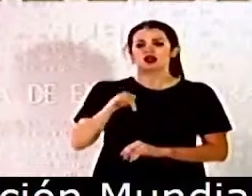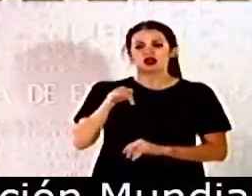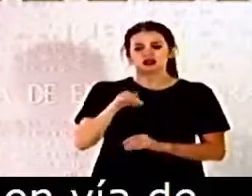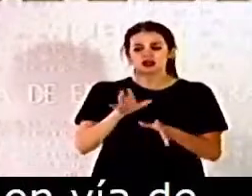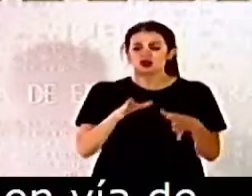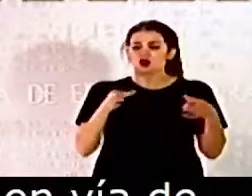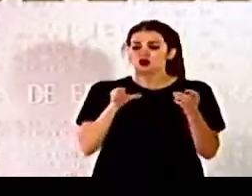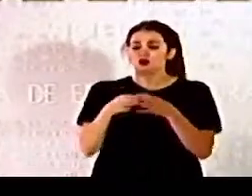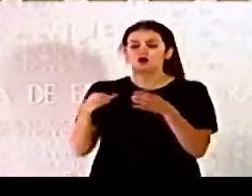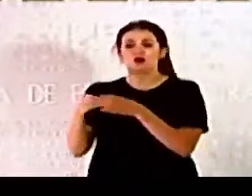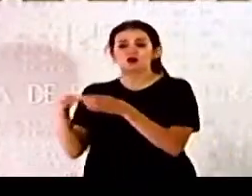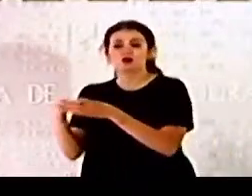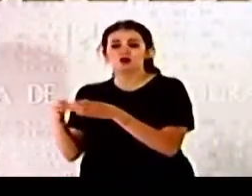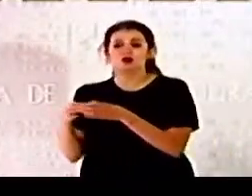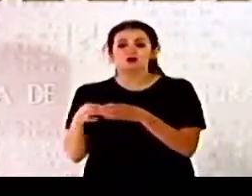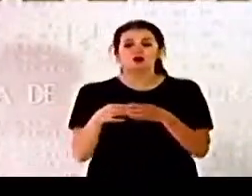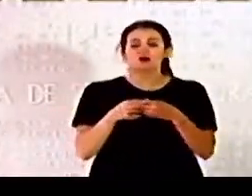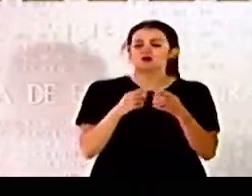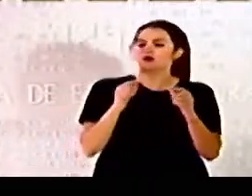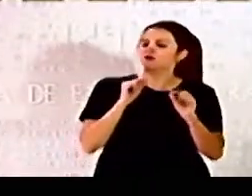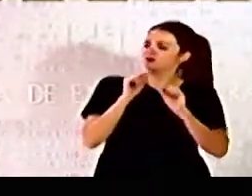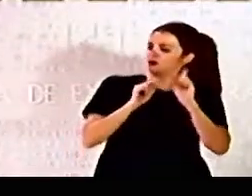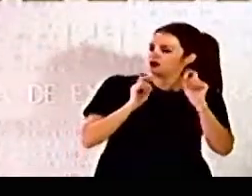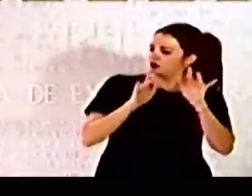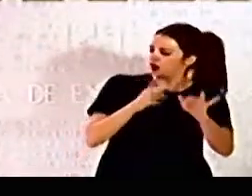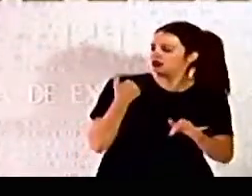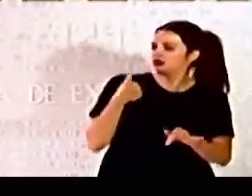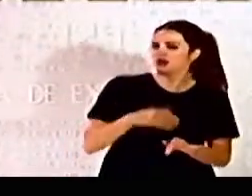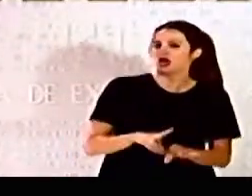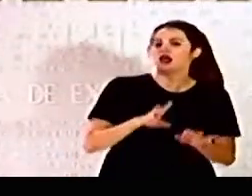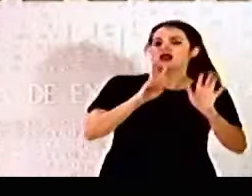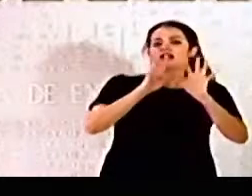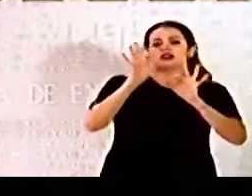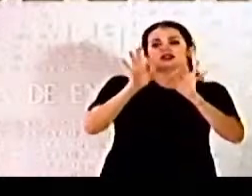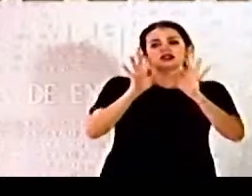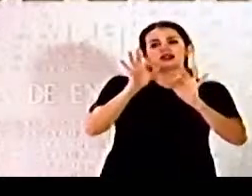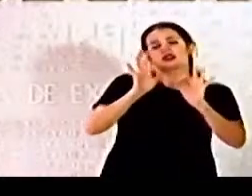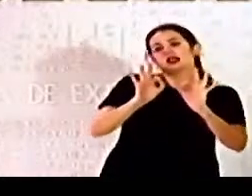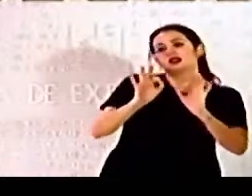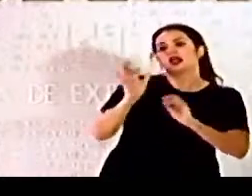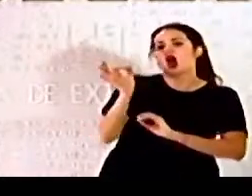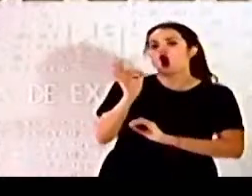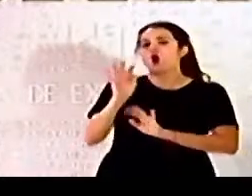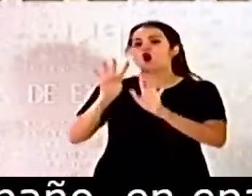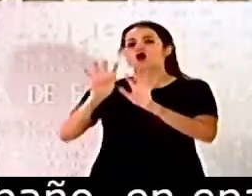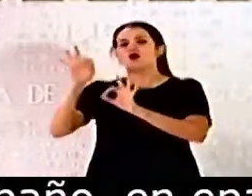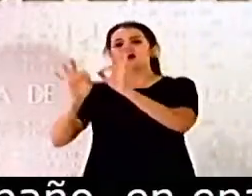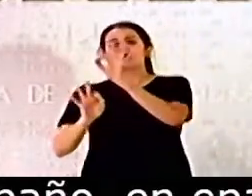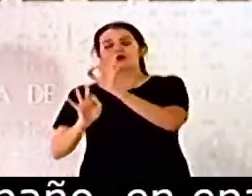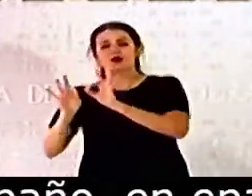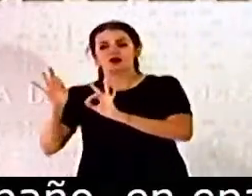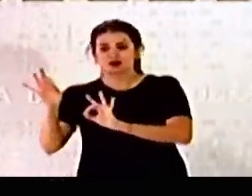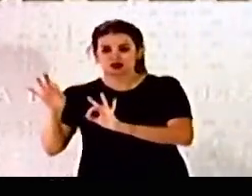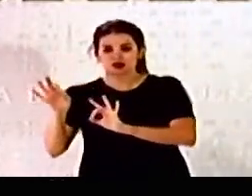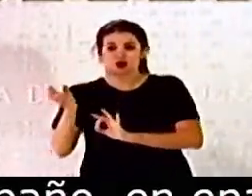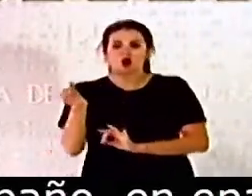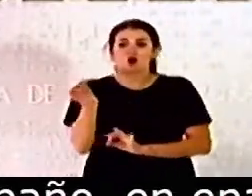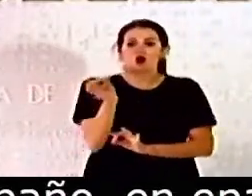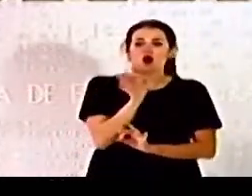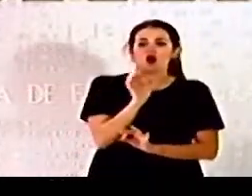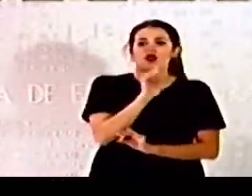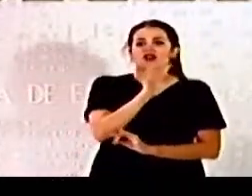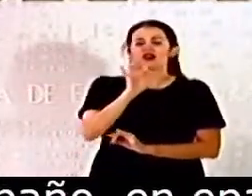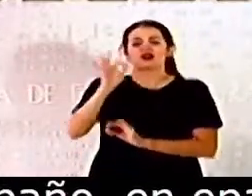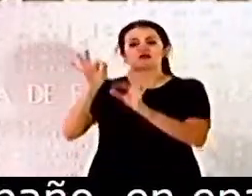España, mucha. Podemos alcanzar el 70, el 90, incluso en el mejor de los casos podemos alcanzar el 100% de